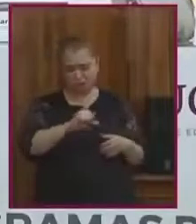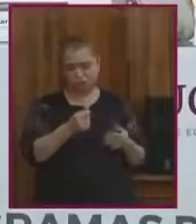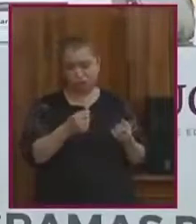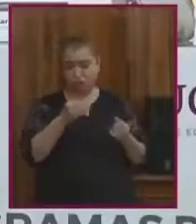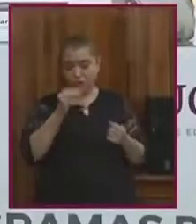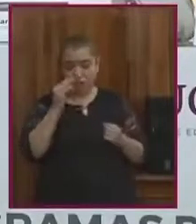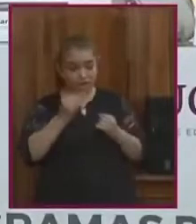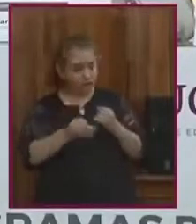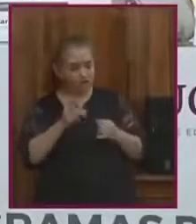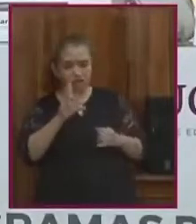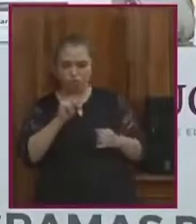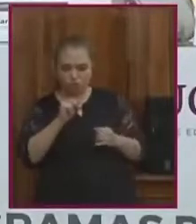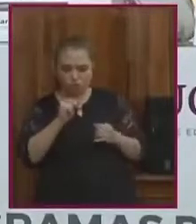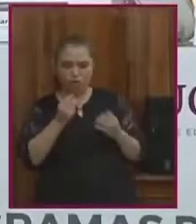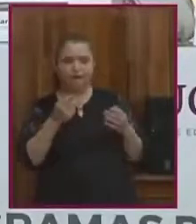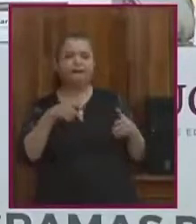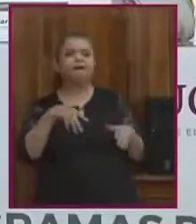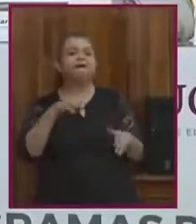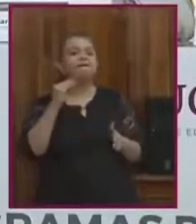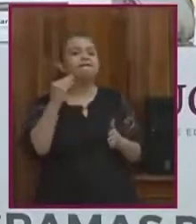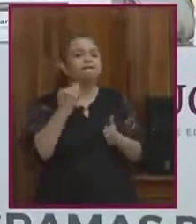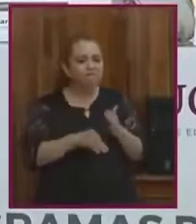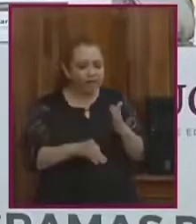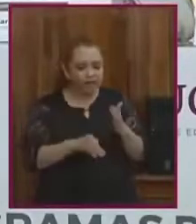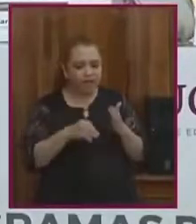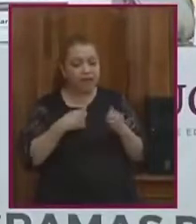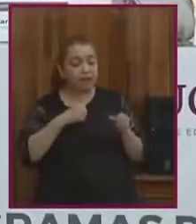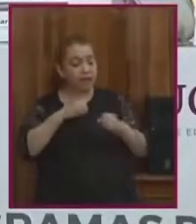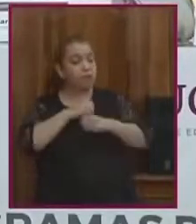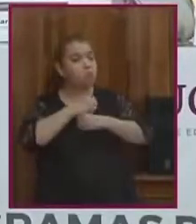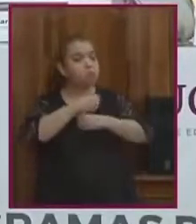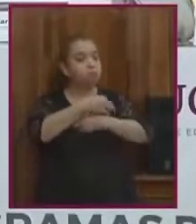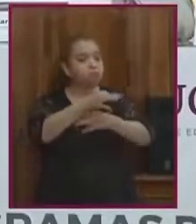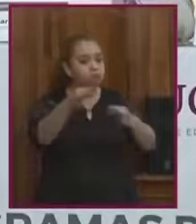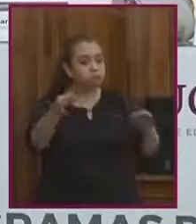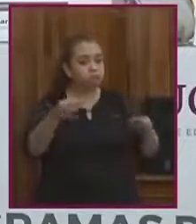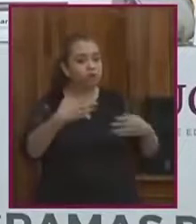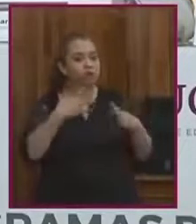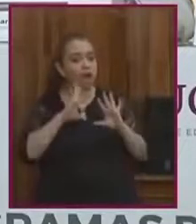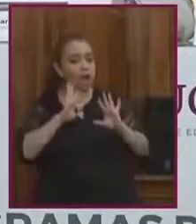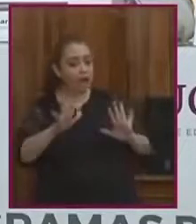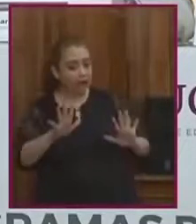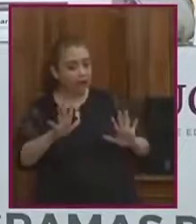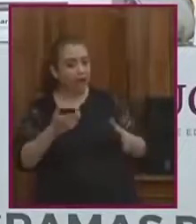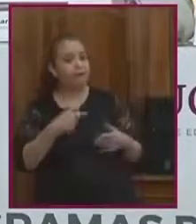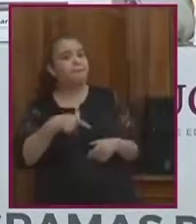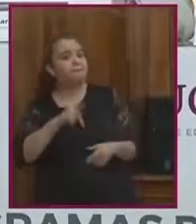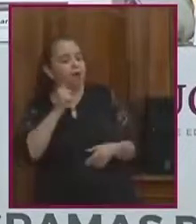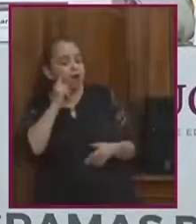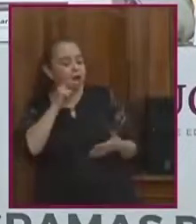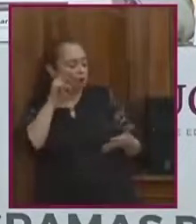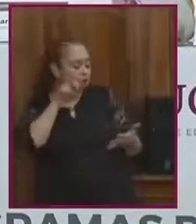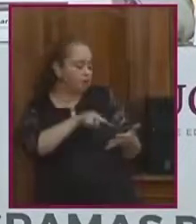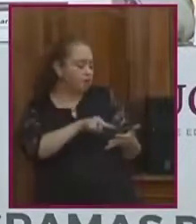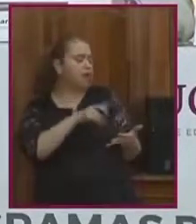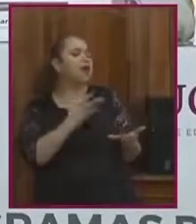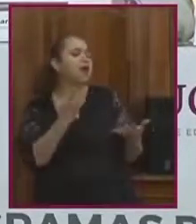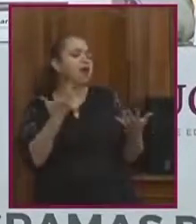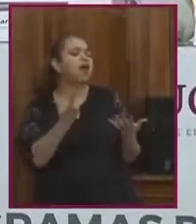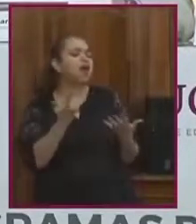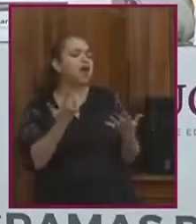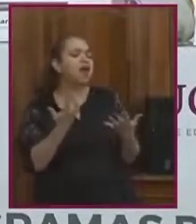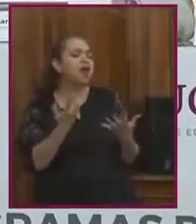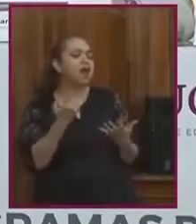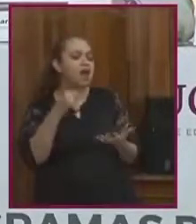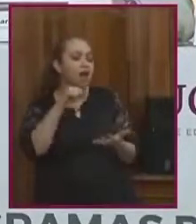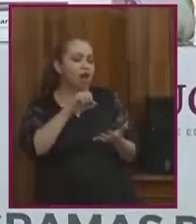sencilla razón: ya se hicieron públicos. Todos tendremos que ver qué es lo que contienen y cómo serán, y no podrán